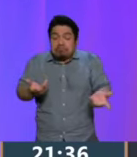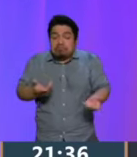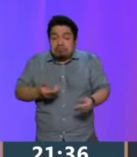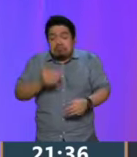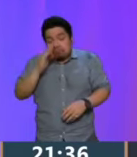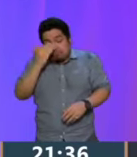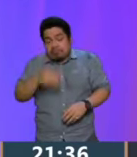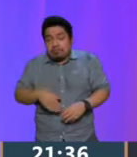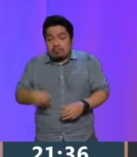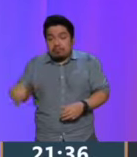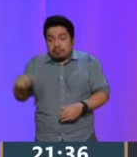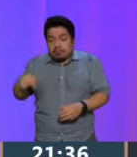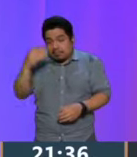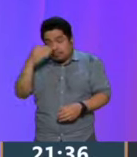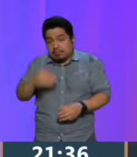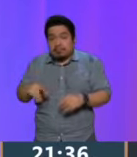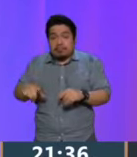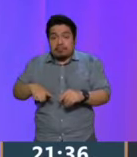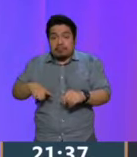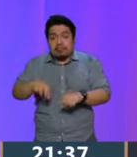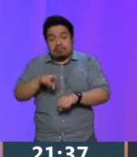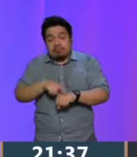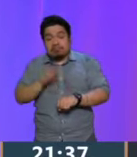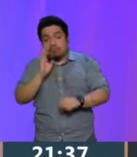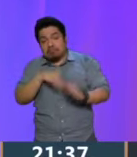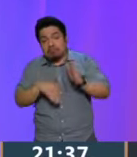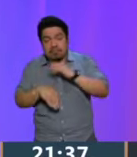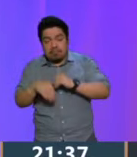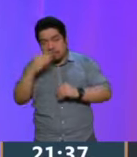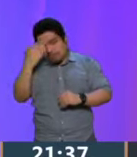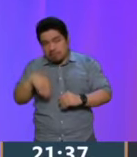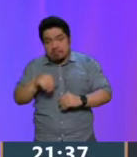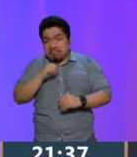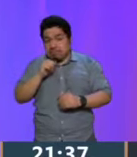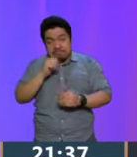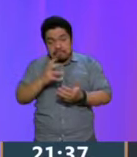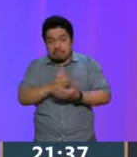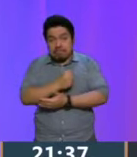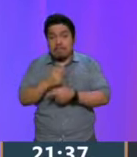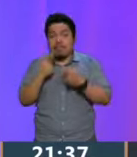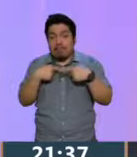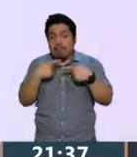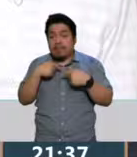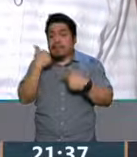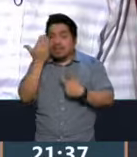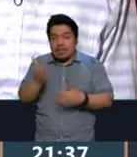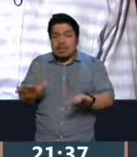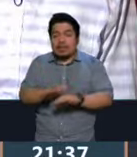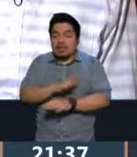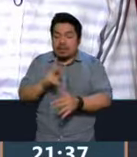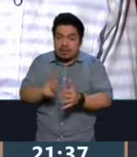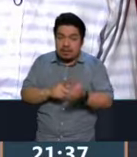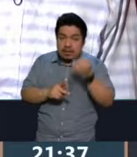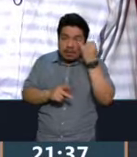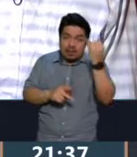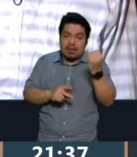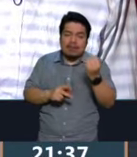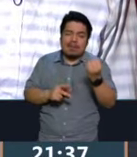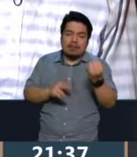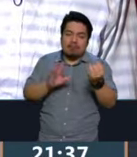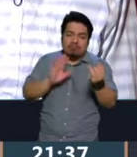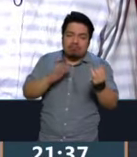día ellos saben que han gobernado mal, saben que no van a ganar y que la gente quiere un cambio. O sea, y vuelvo a lo mismo, el tema ideológico en la ciudad ya ni